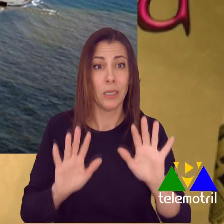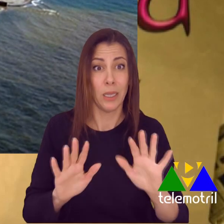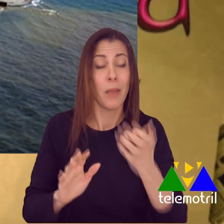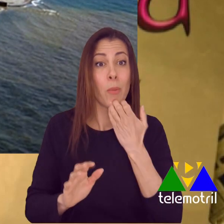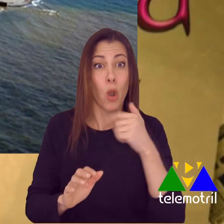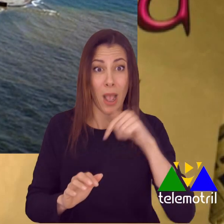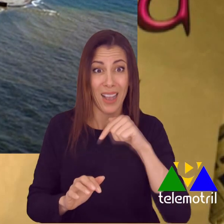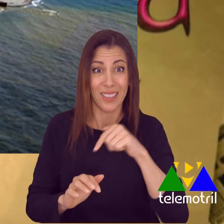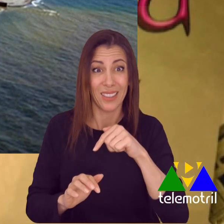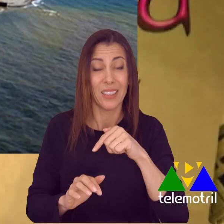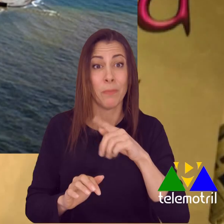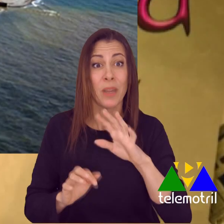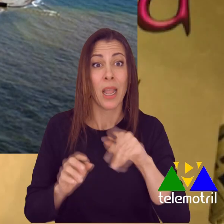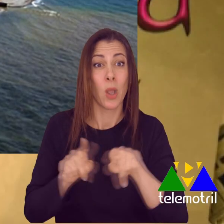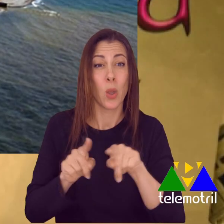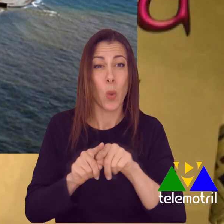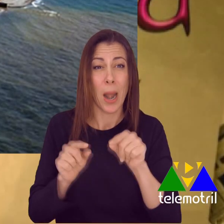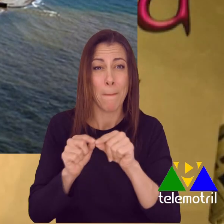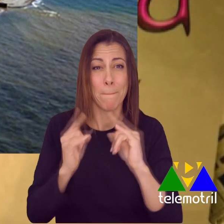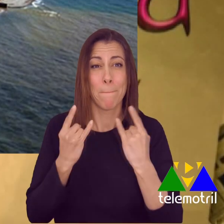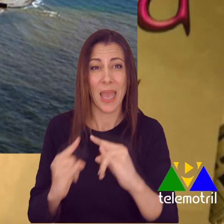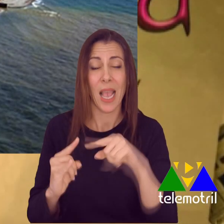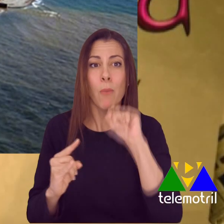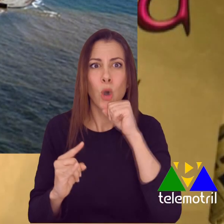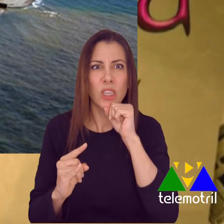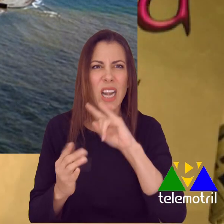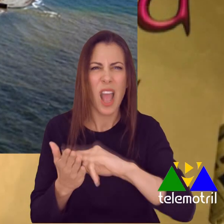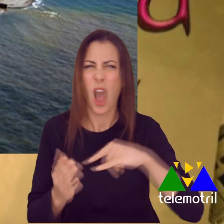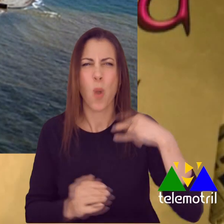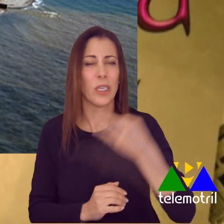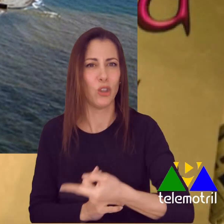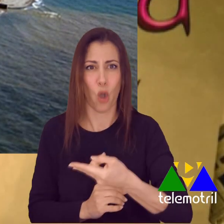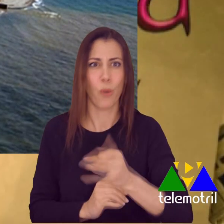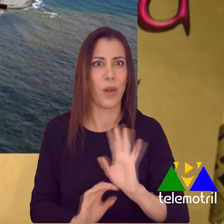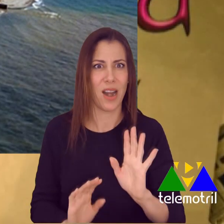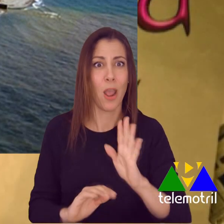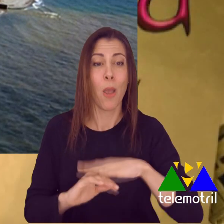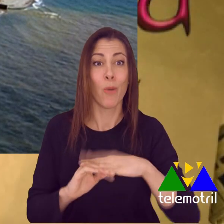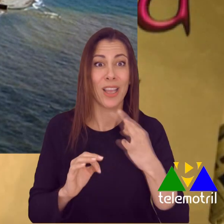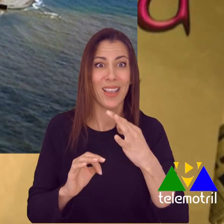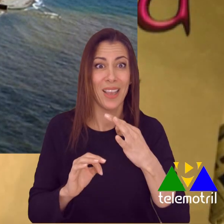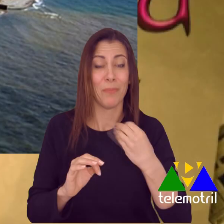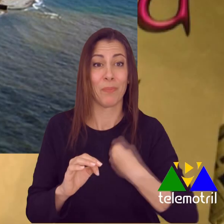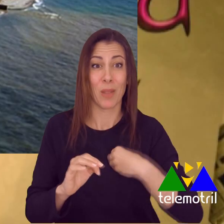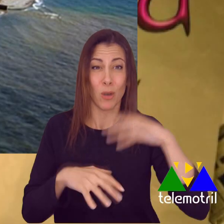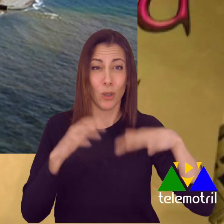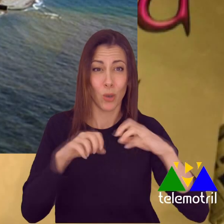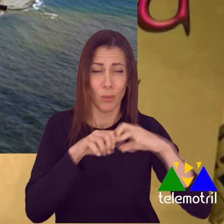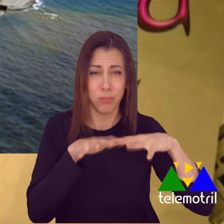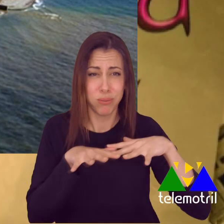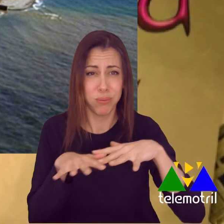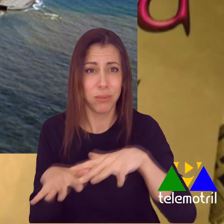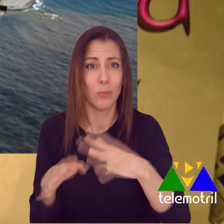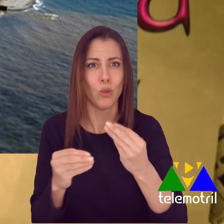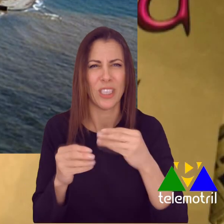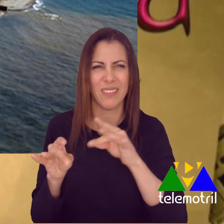vega de Motril aumentó al doble. Y de tanta tierra que arrastró el río y la rambla, la